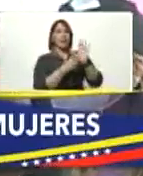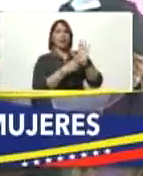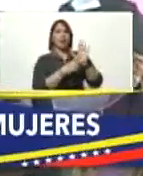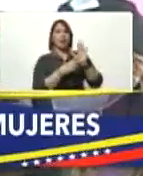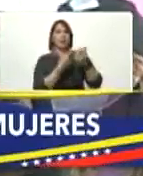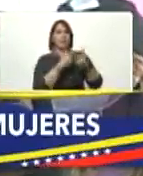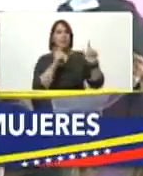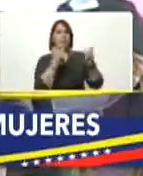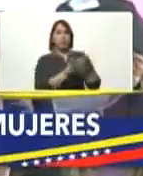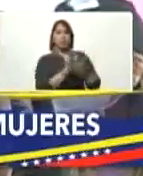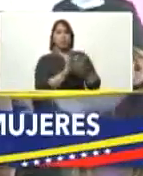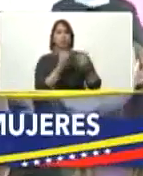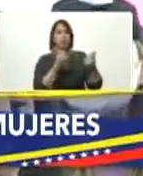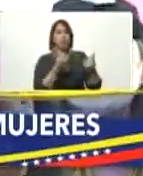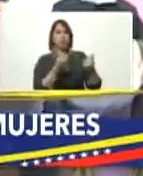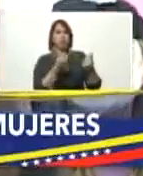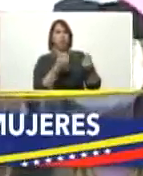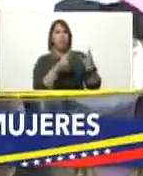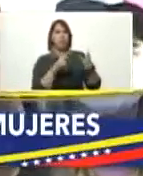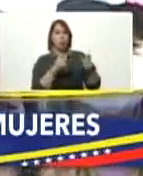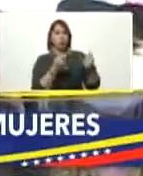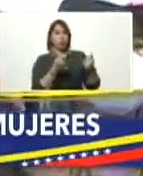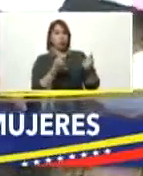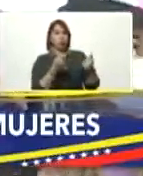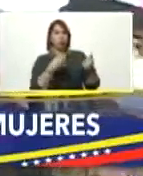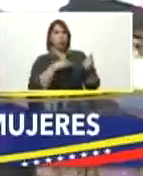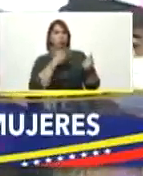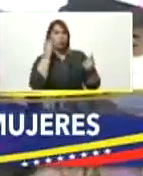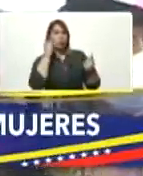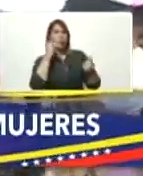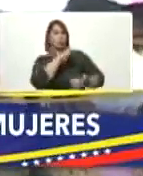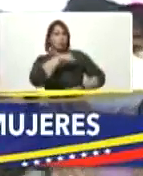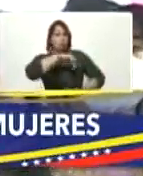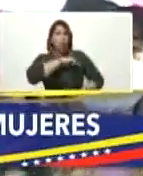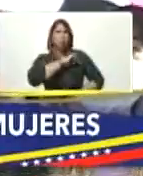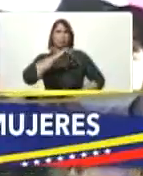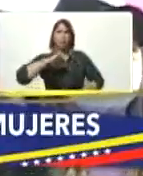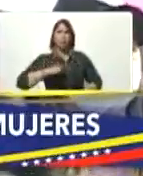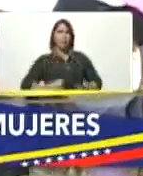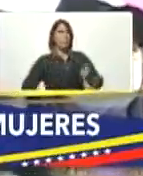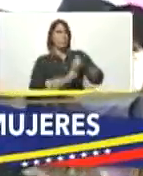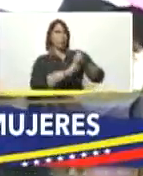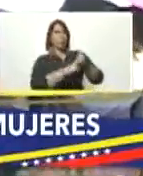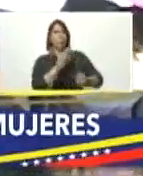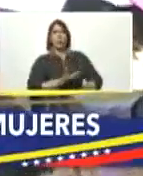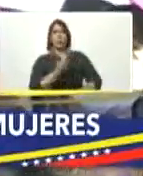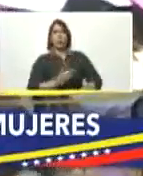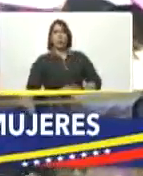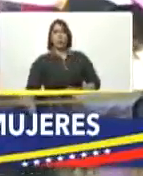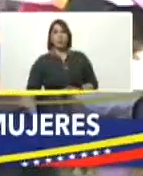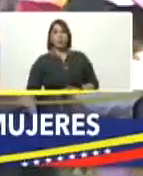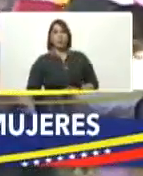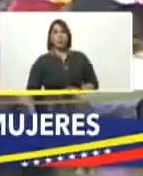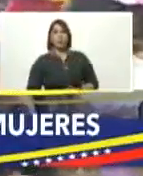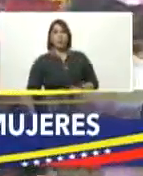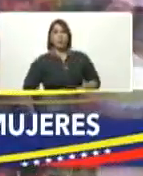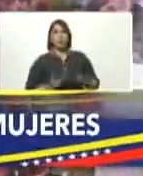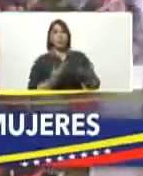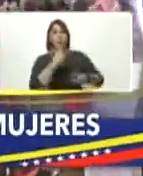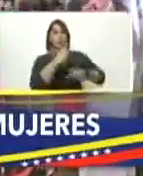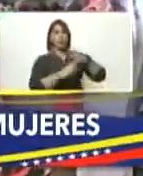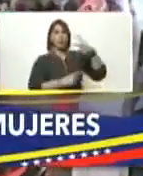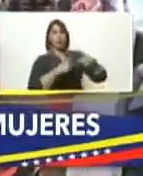libertad económica y financiera de las mujeres. Nosotras somos el pilar fundamental para llevar la